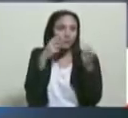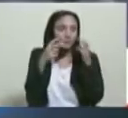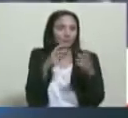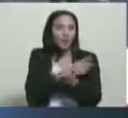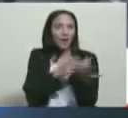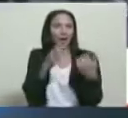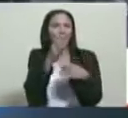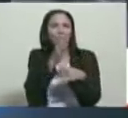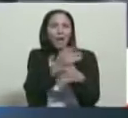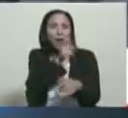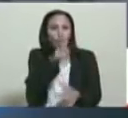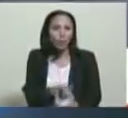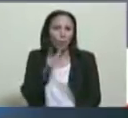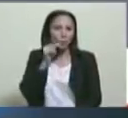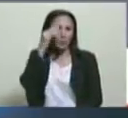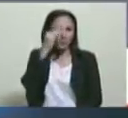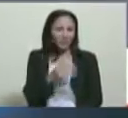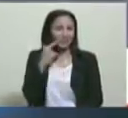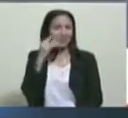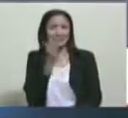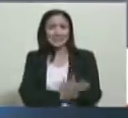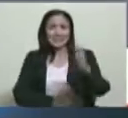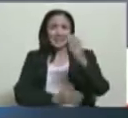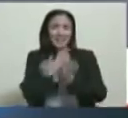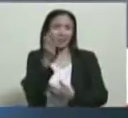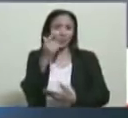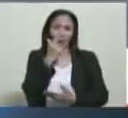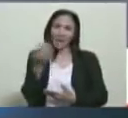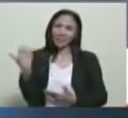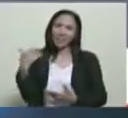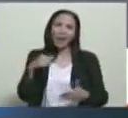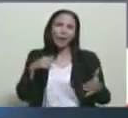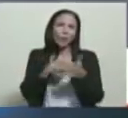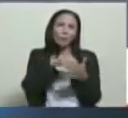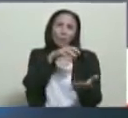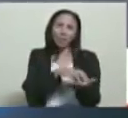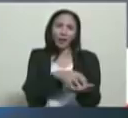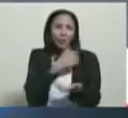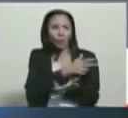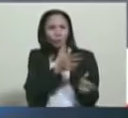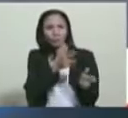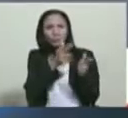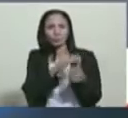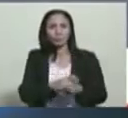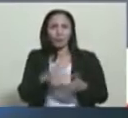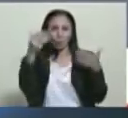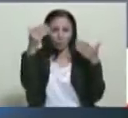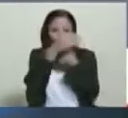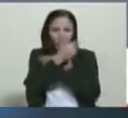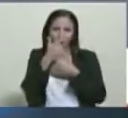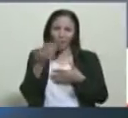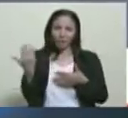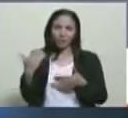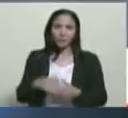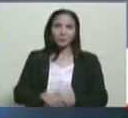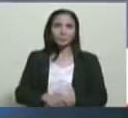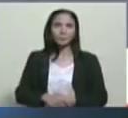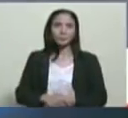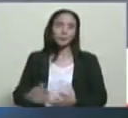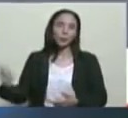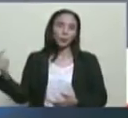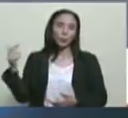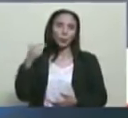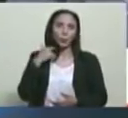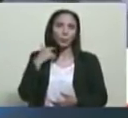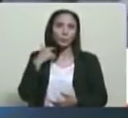por los golpistas, por los mercenarios, por los francotiradores de los terroristas. Le entró la bala por aquí a